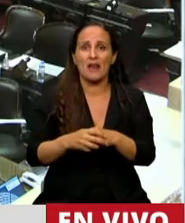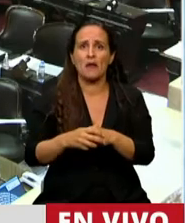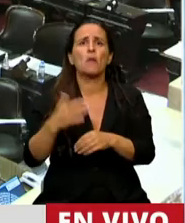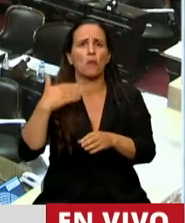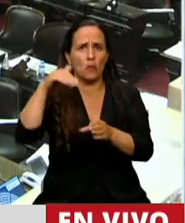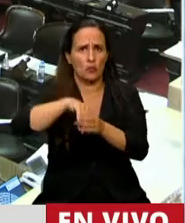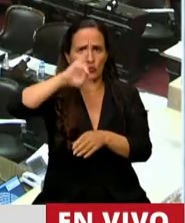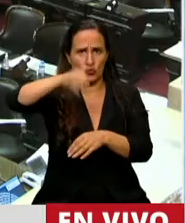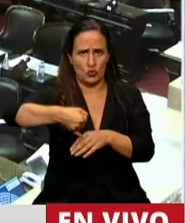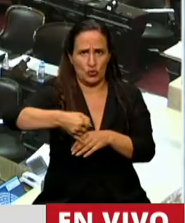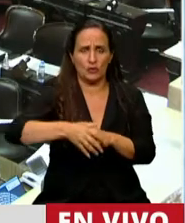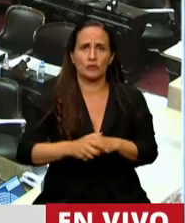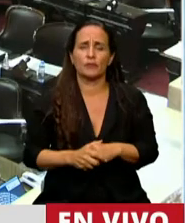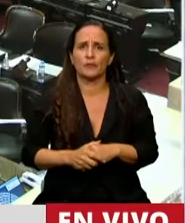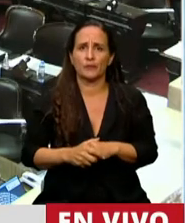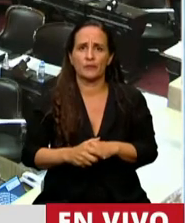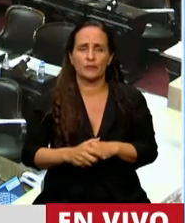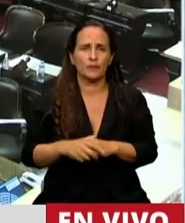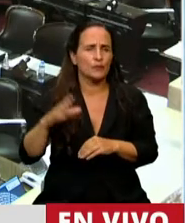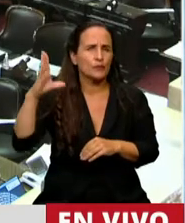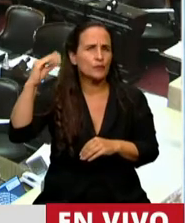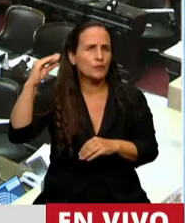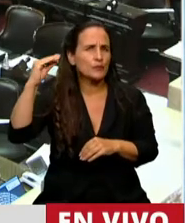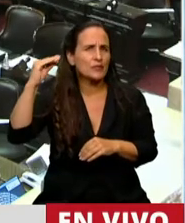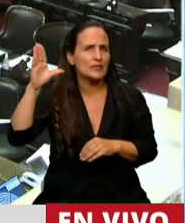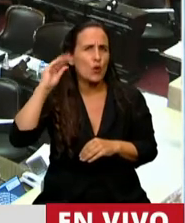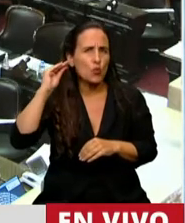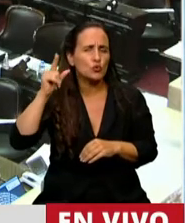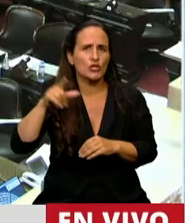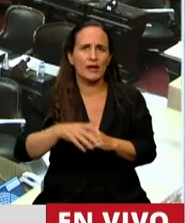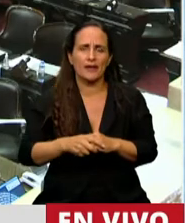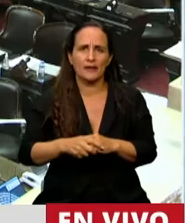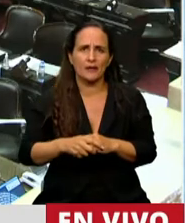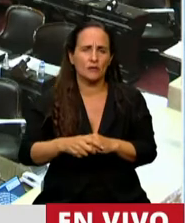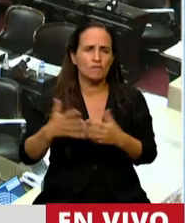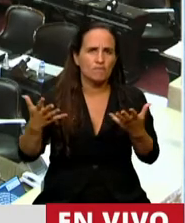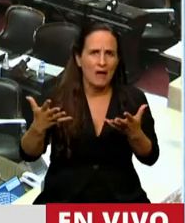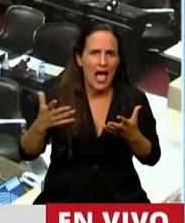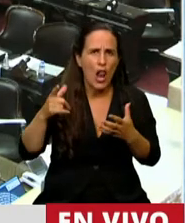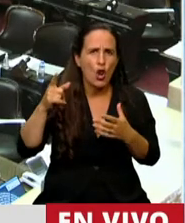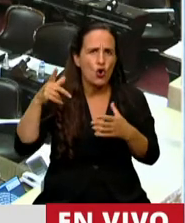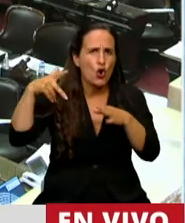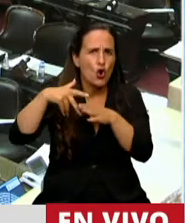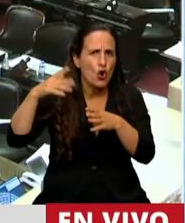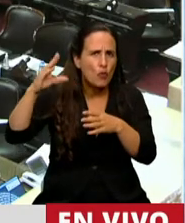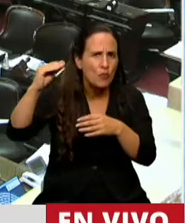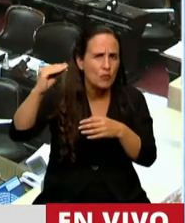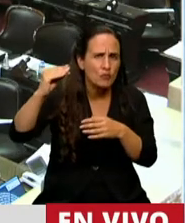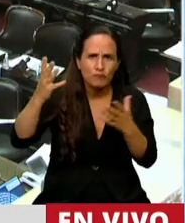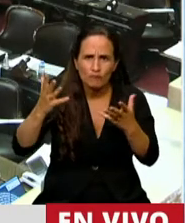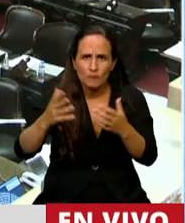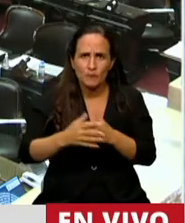el proyecto. No se preocupen, vamos a hacer por ambos lados. Hay alguna interrupción,